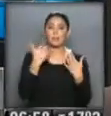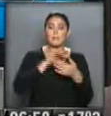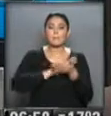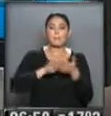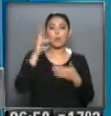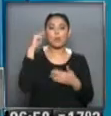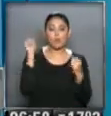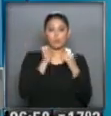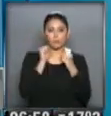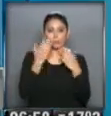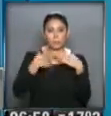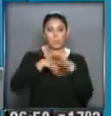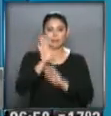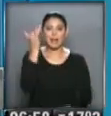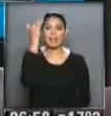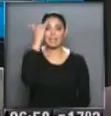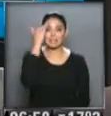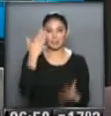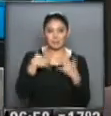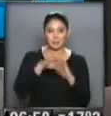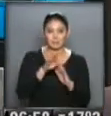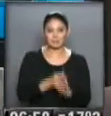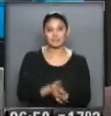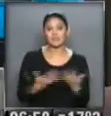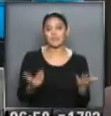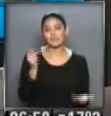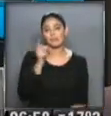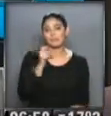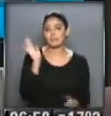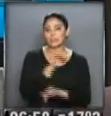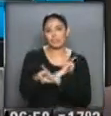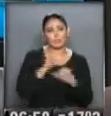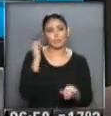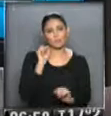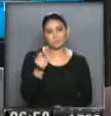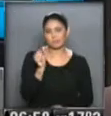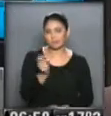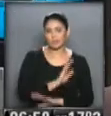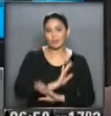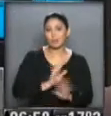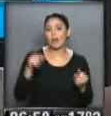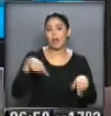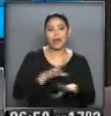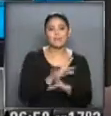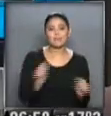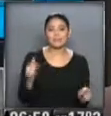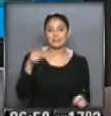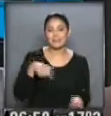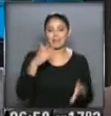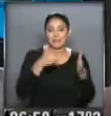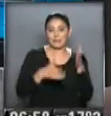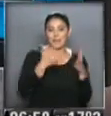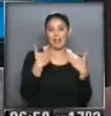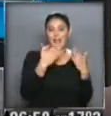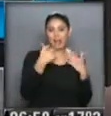mínima, 15 grados será la temperatura máxima. Así que bueno, Cari, te conté todo el tiempo. Perfecto. Ya le pusimos punto final a esta